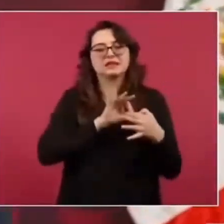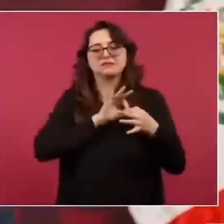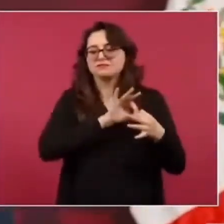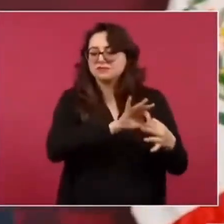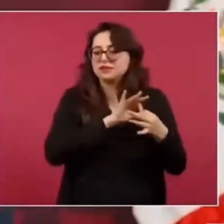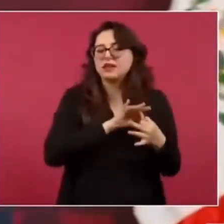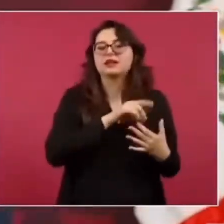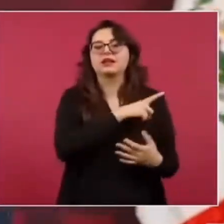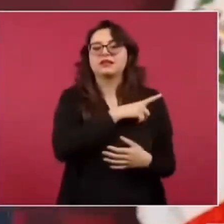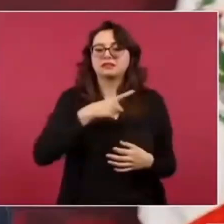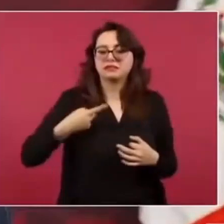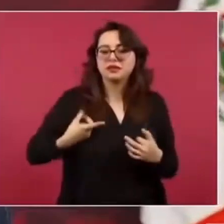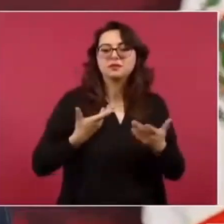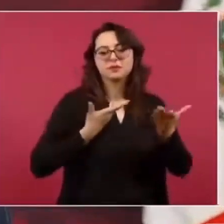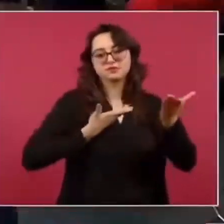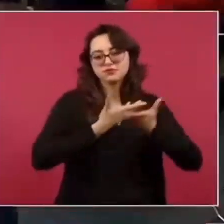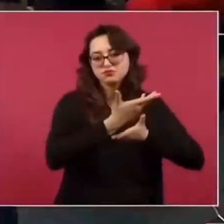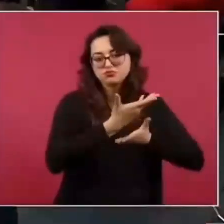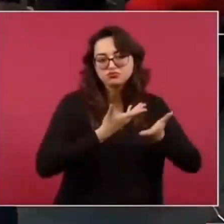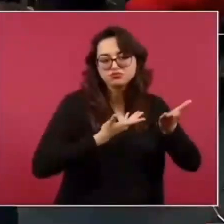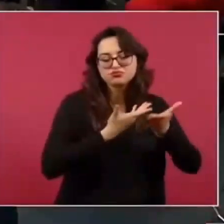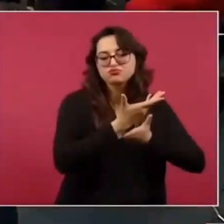cooperación,